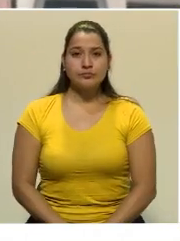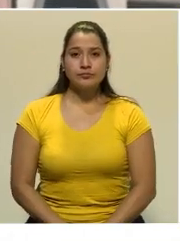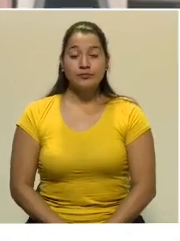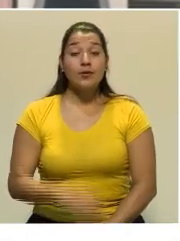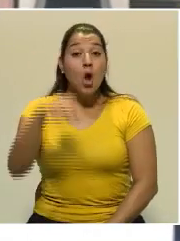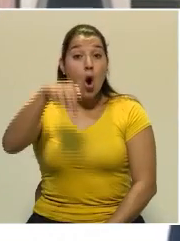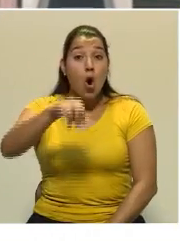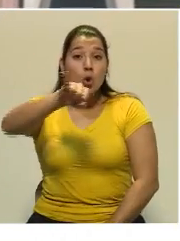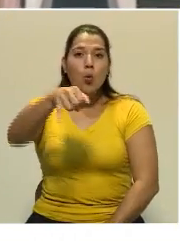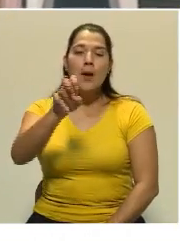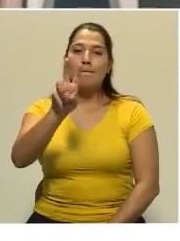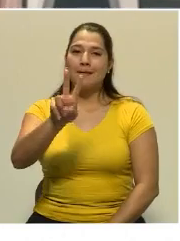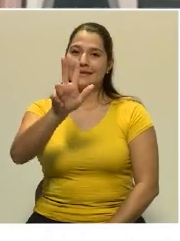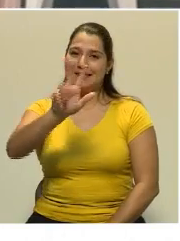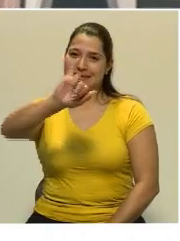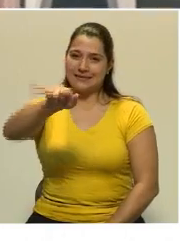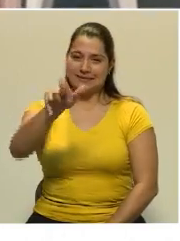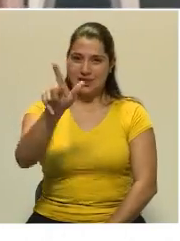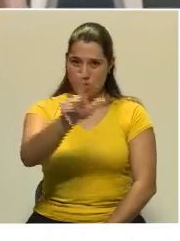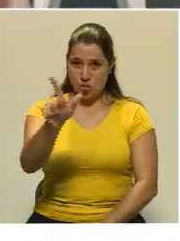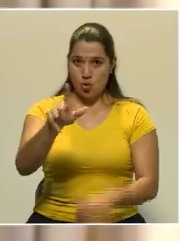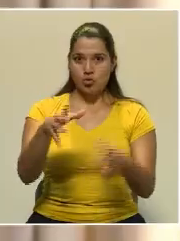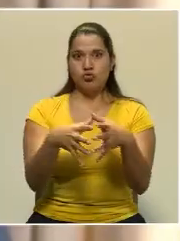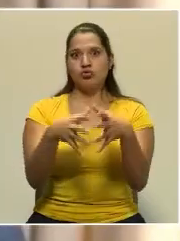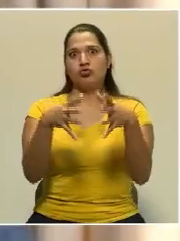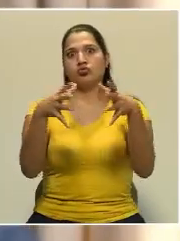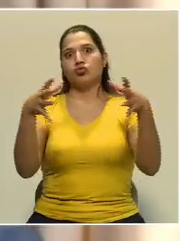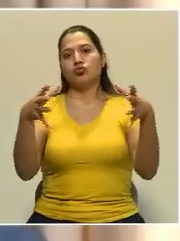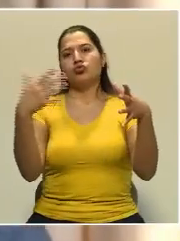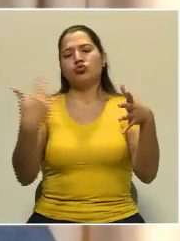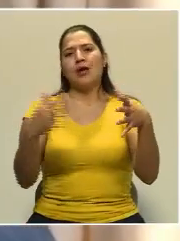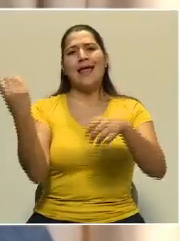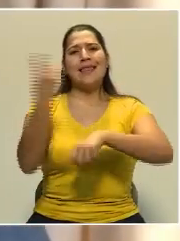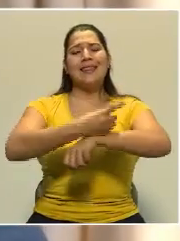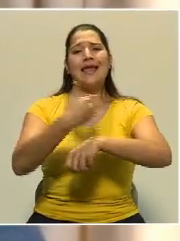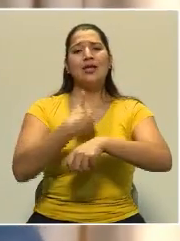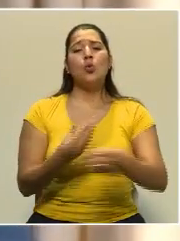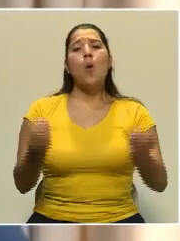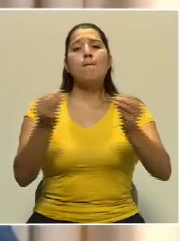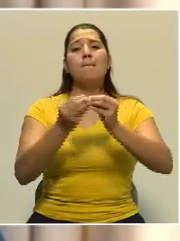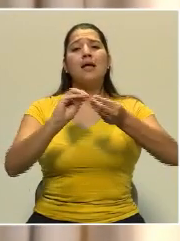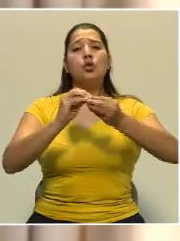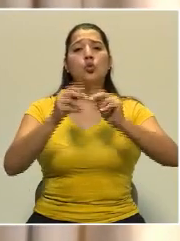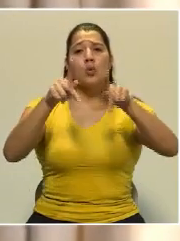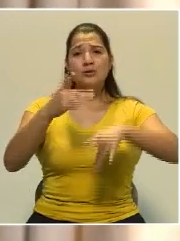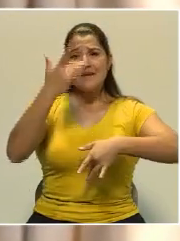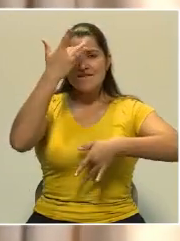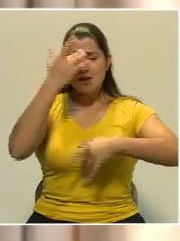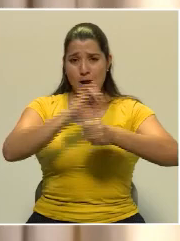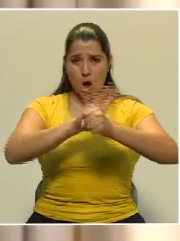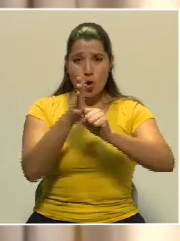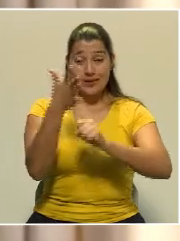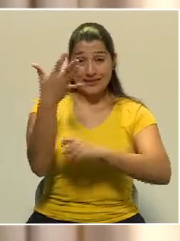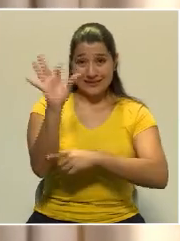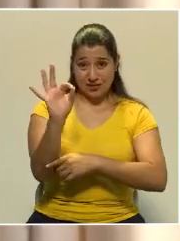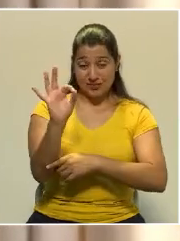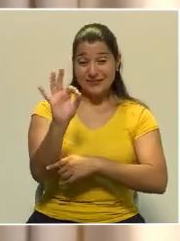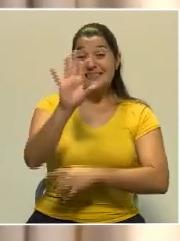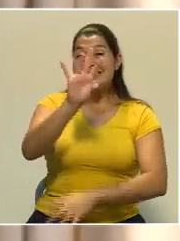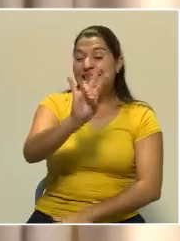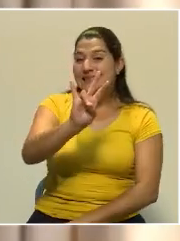Este jueves 23 de julio se ha presentado el mayor número de casos de COVID-19 en el país. Se registraron